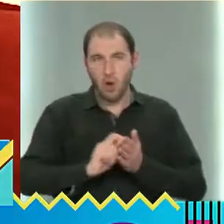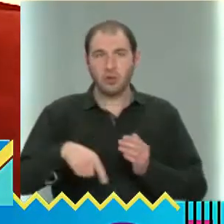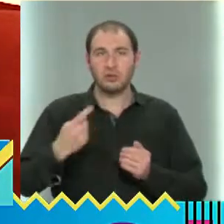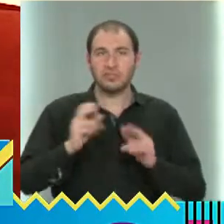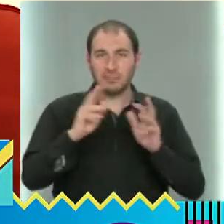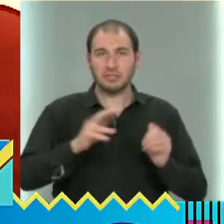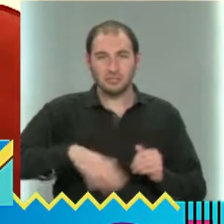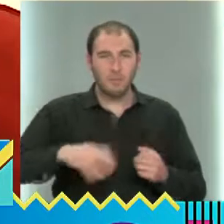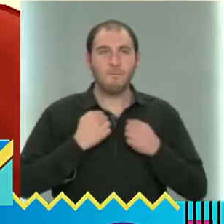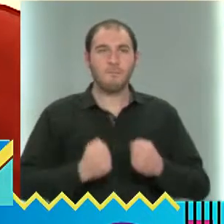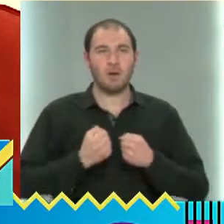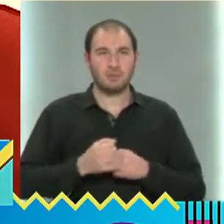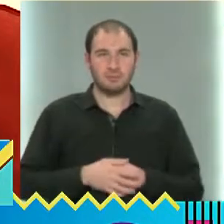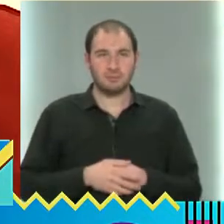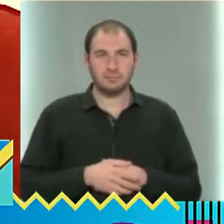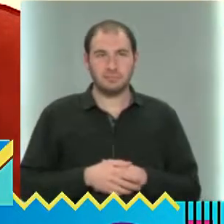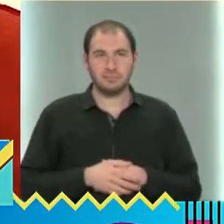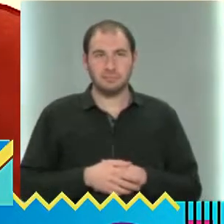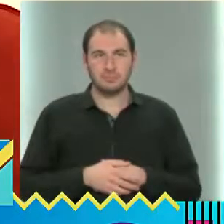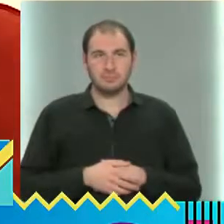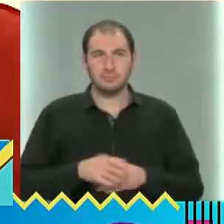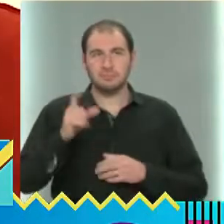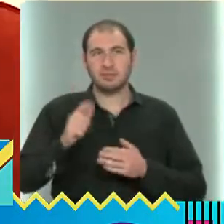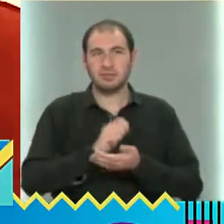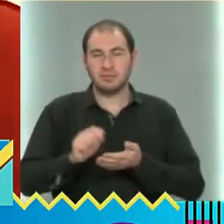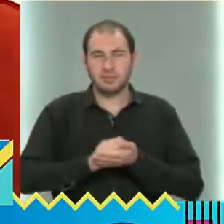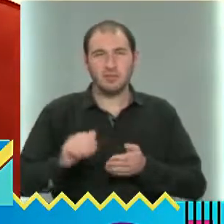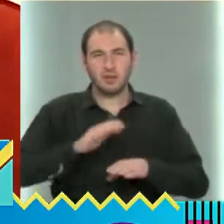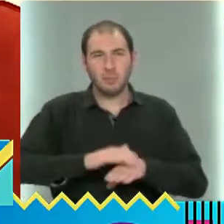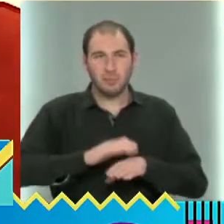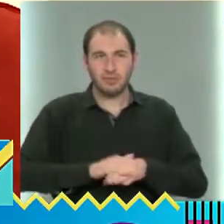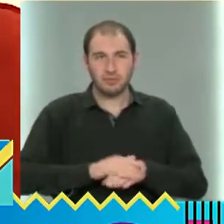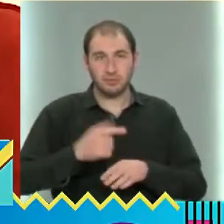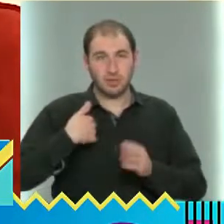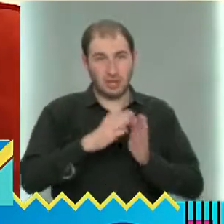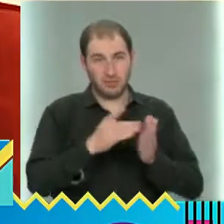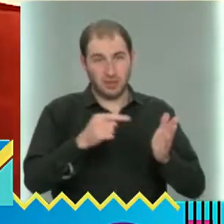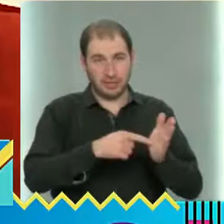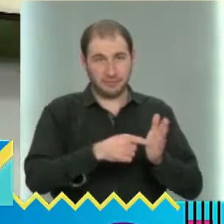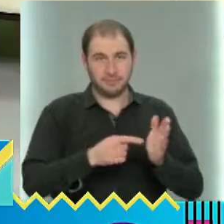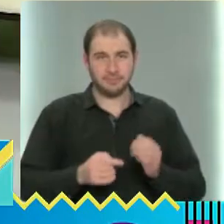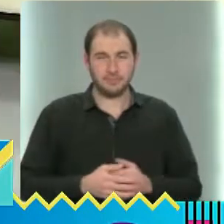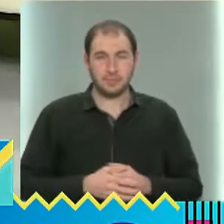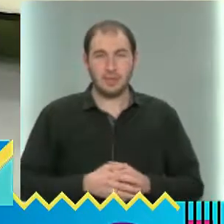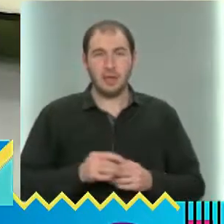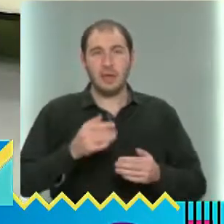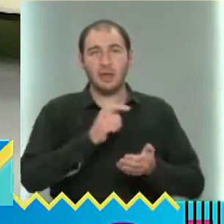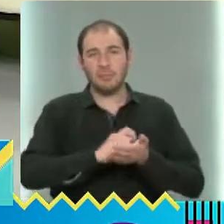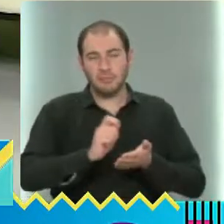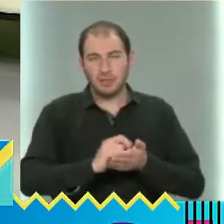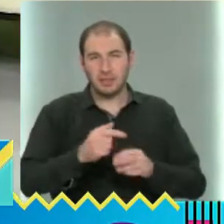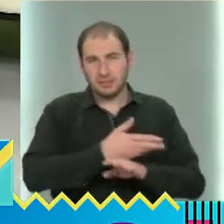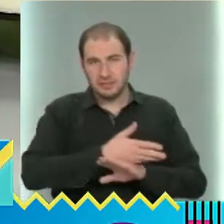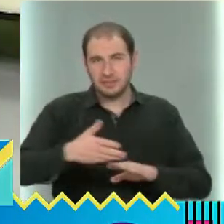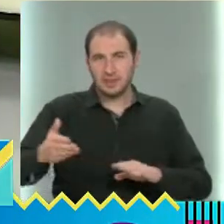social era muy fuerte. Claro. O sea, eran escritores comprometidos. Yo inclusive en ese libro, donde es un ensayo como la